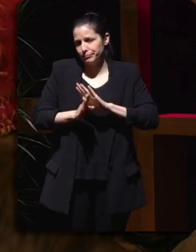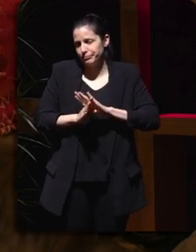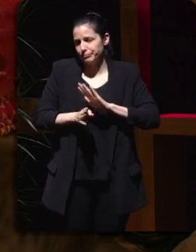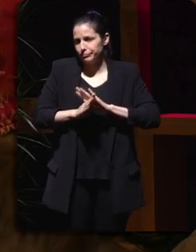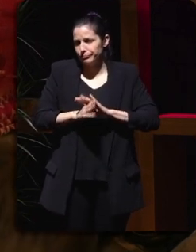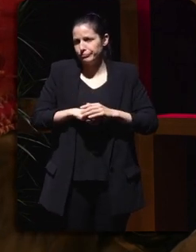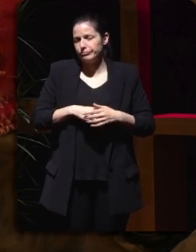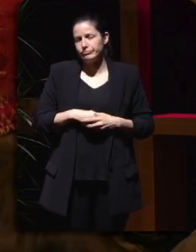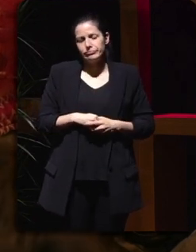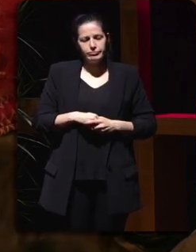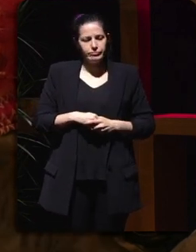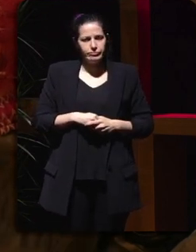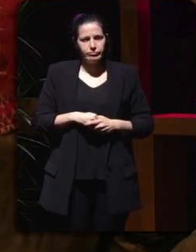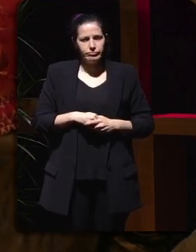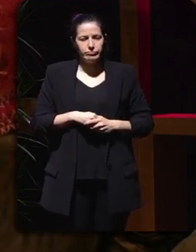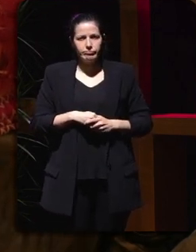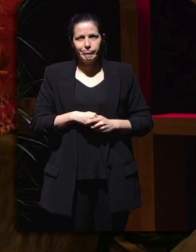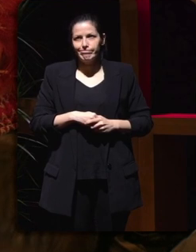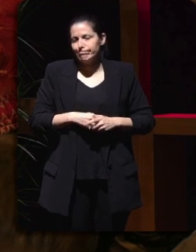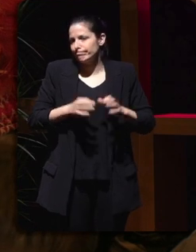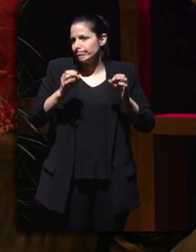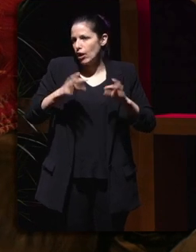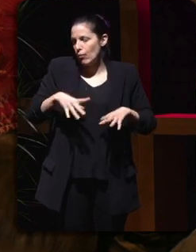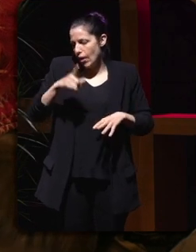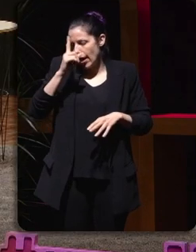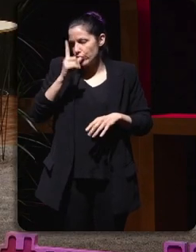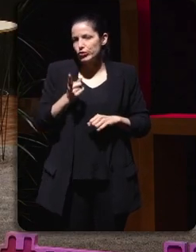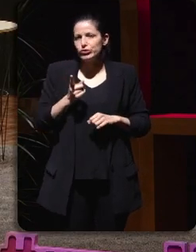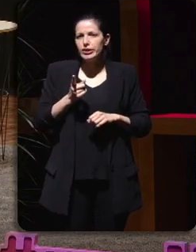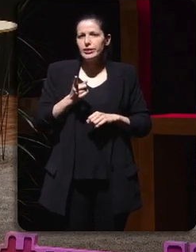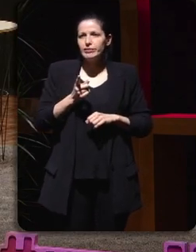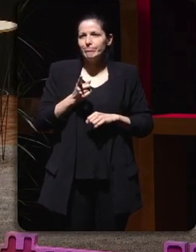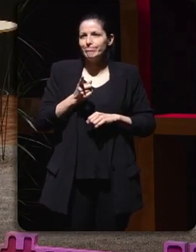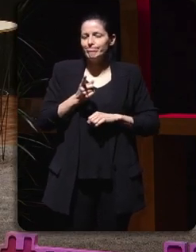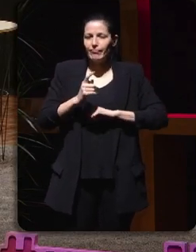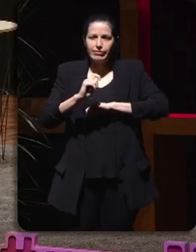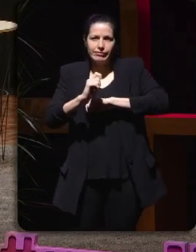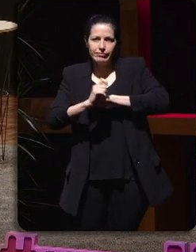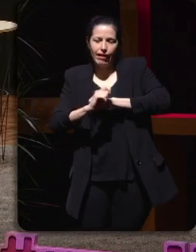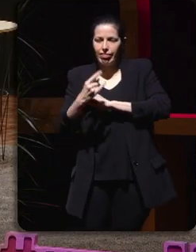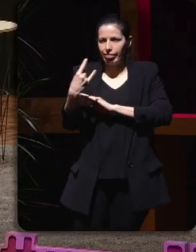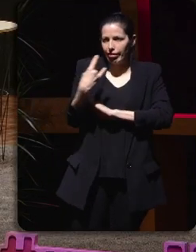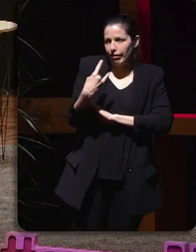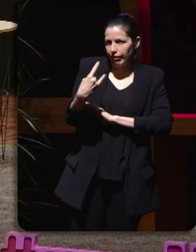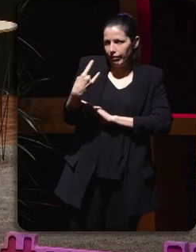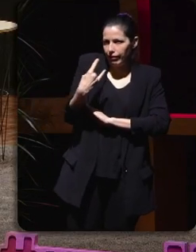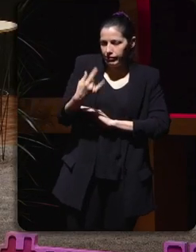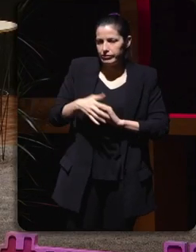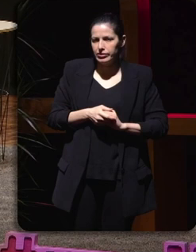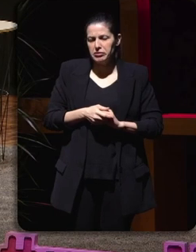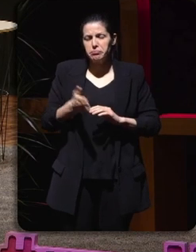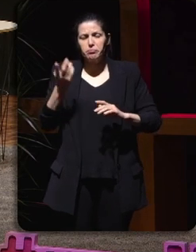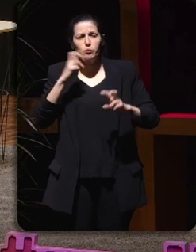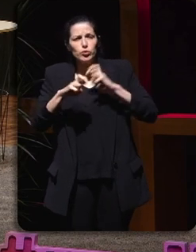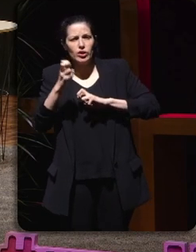son como Pues yo que sé te están haciendo el timo de la estampitas sin parar y nos dan unas excusas como si